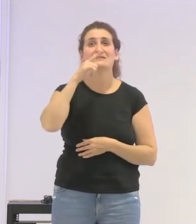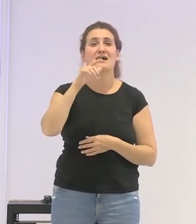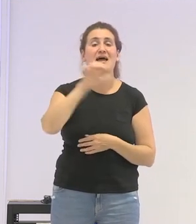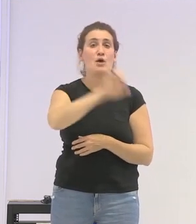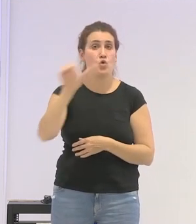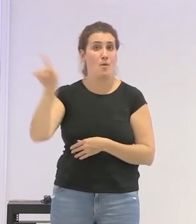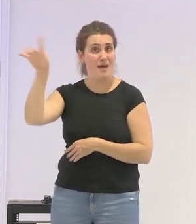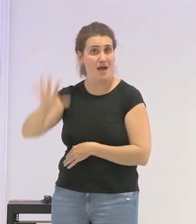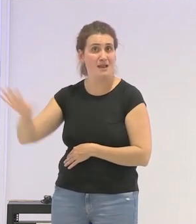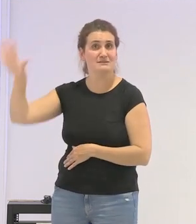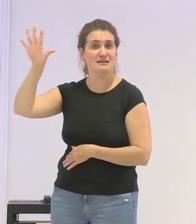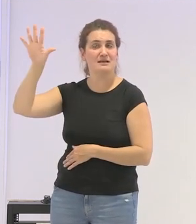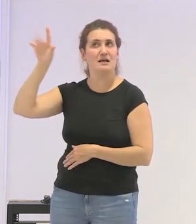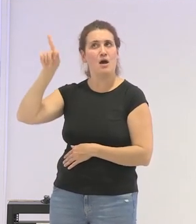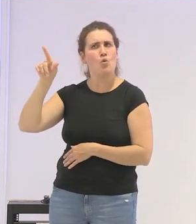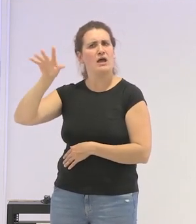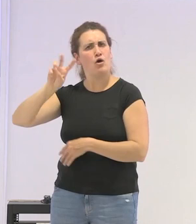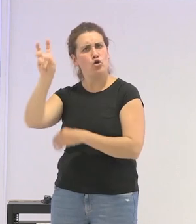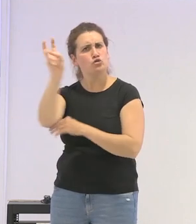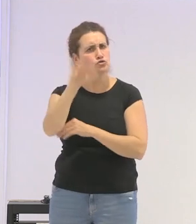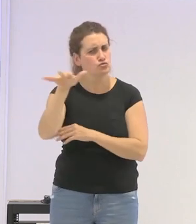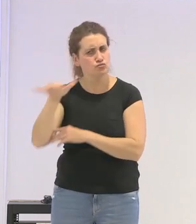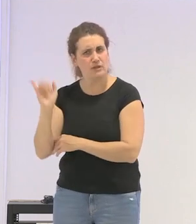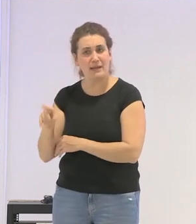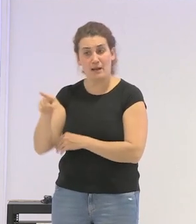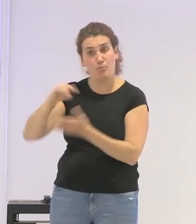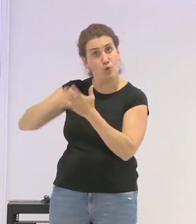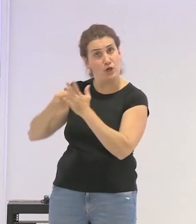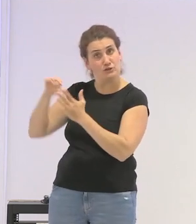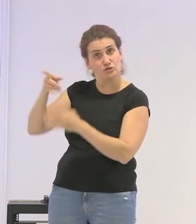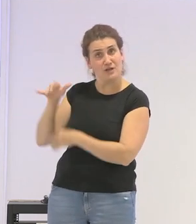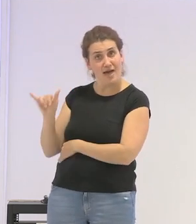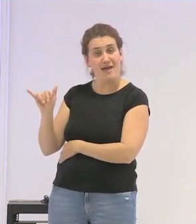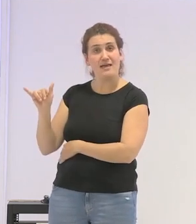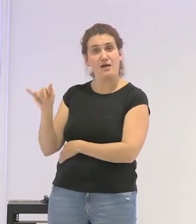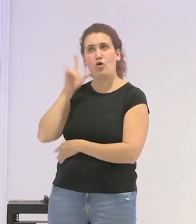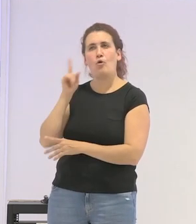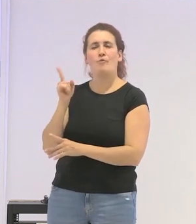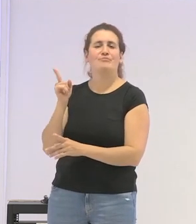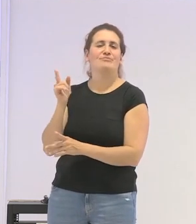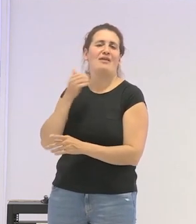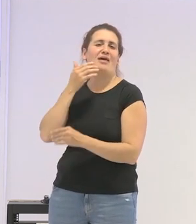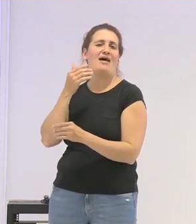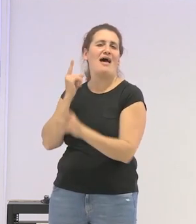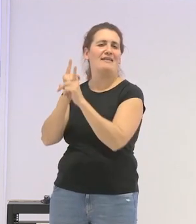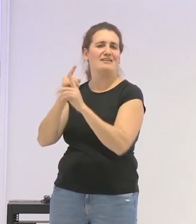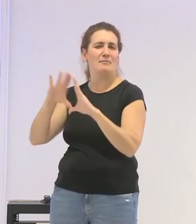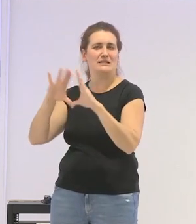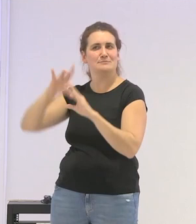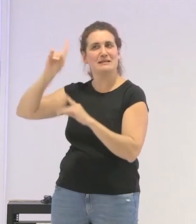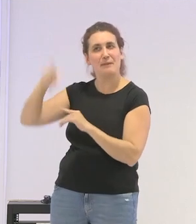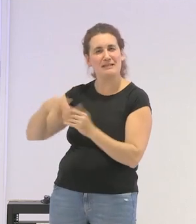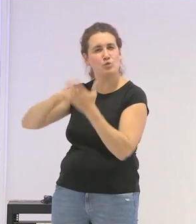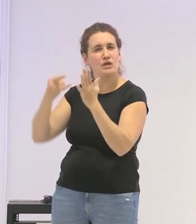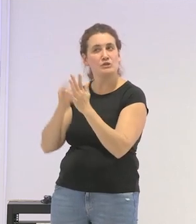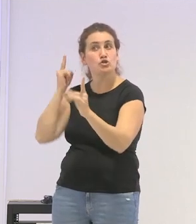aunque se da en otros lugares, estos proyectos que tienen como un eje antifeminista también son proyectos contra la